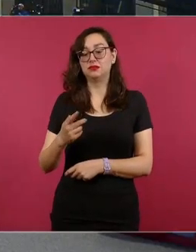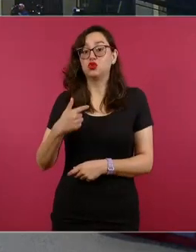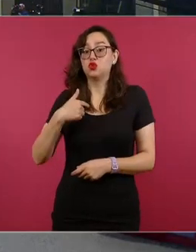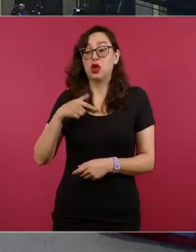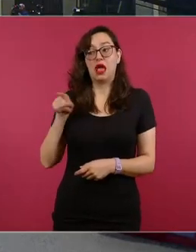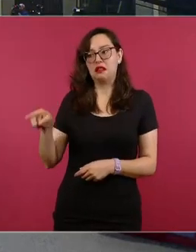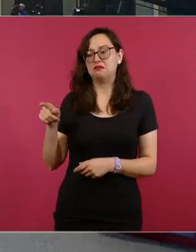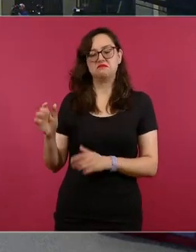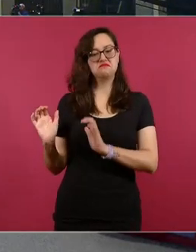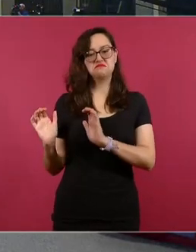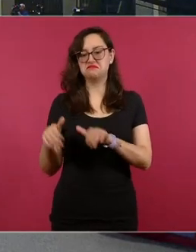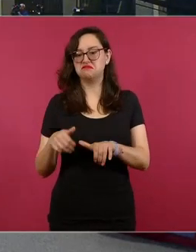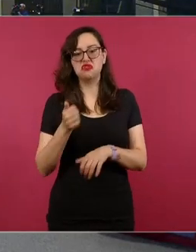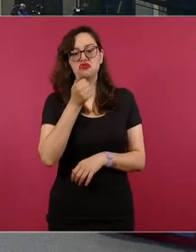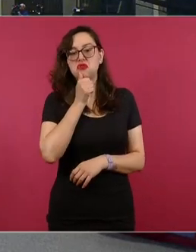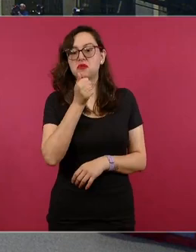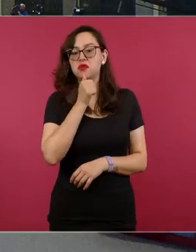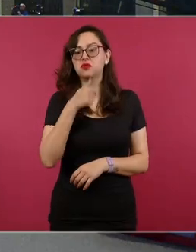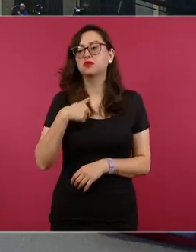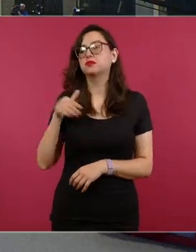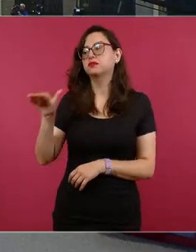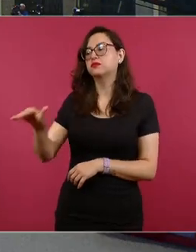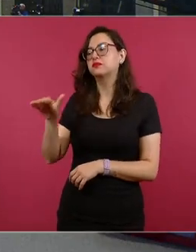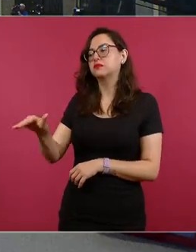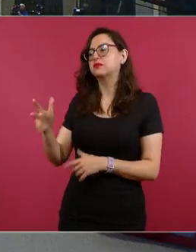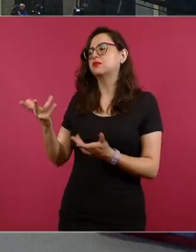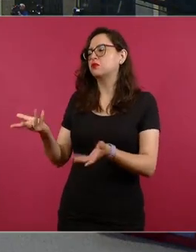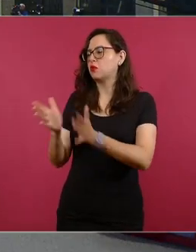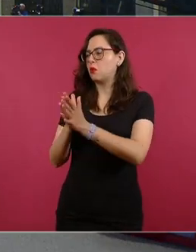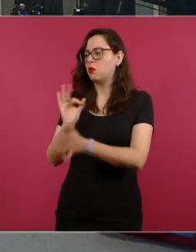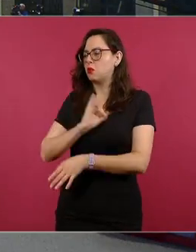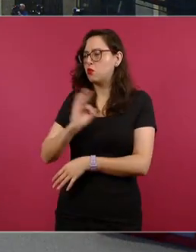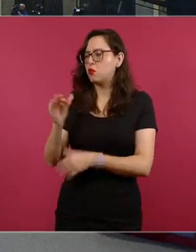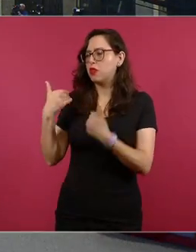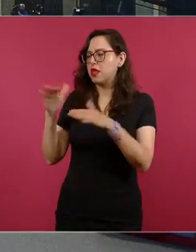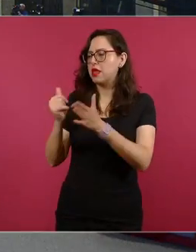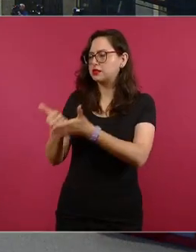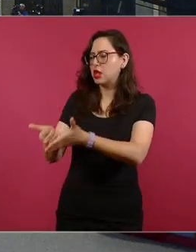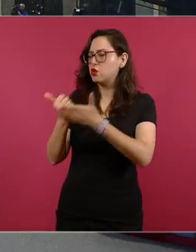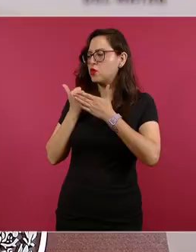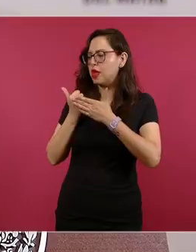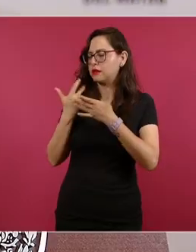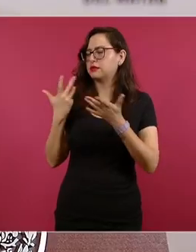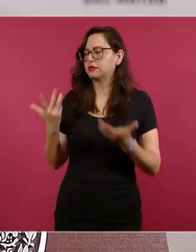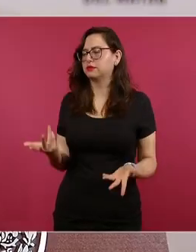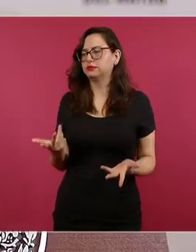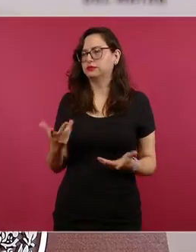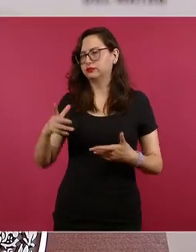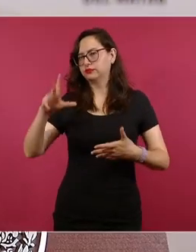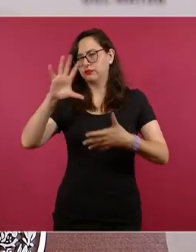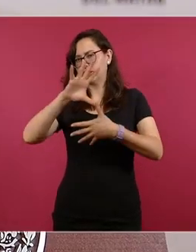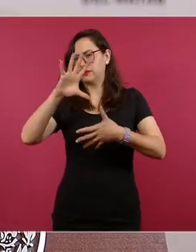a hacer el análisis sobre cuánto cobran